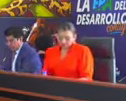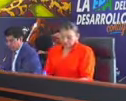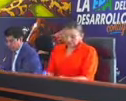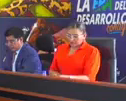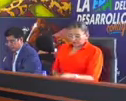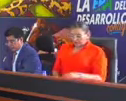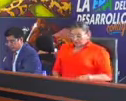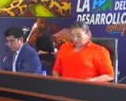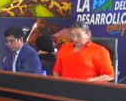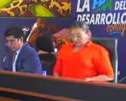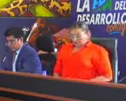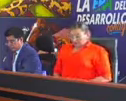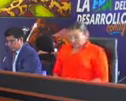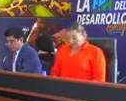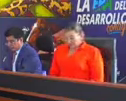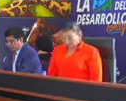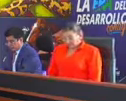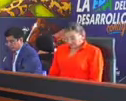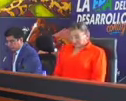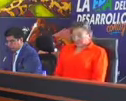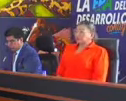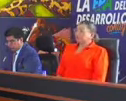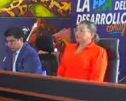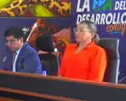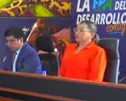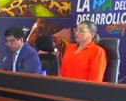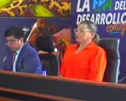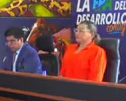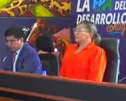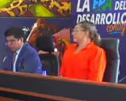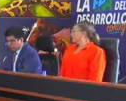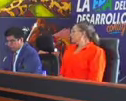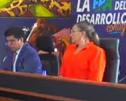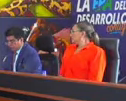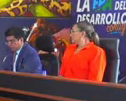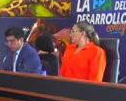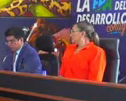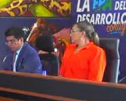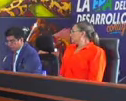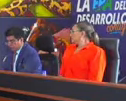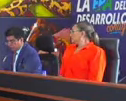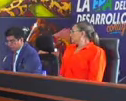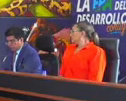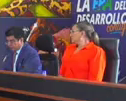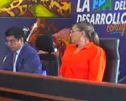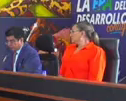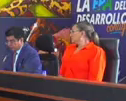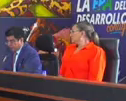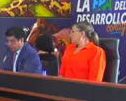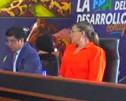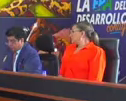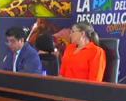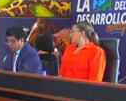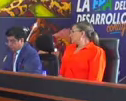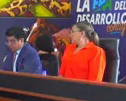al próximo punto en el orden del día. Sexto punto, conocimiento de la resolución de alcaldía